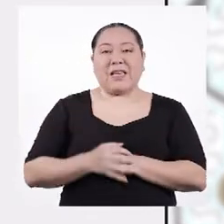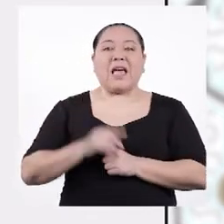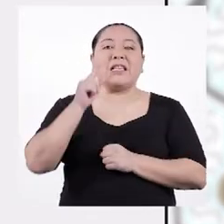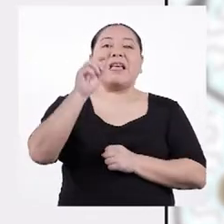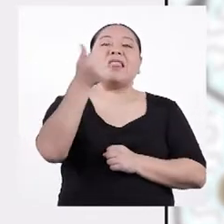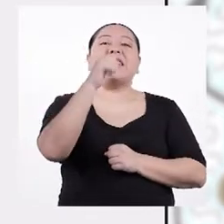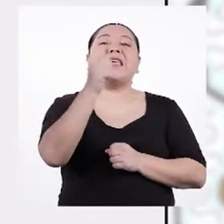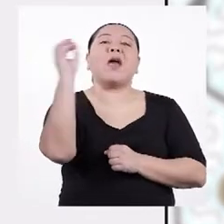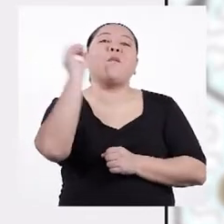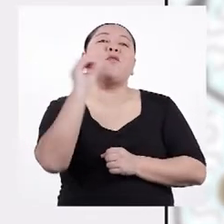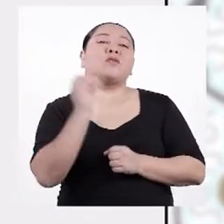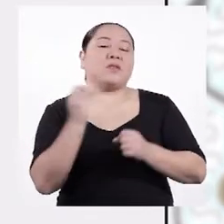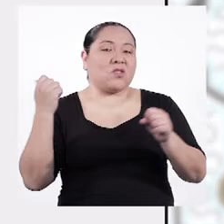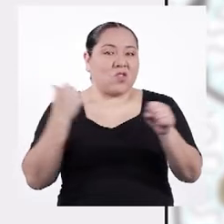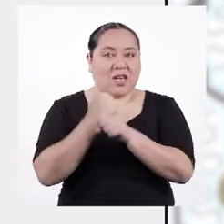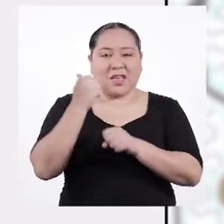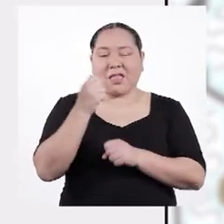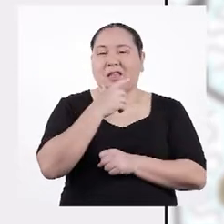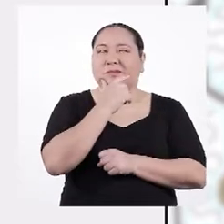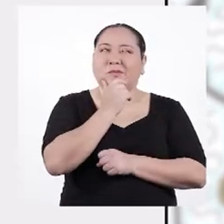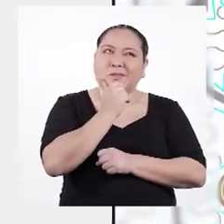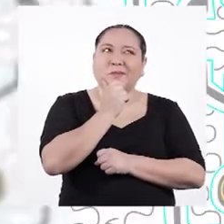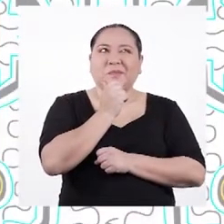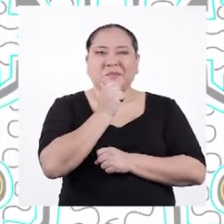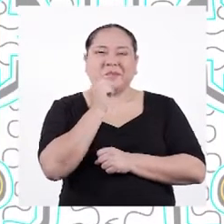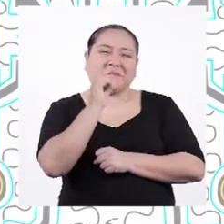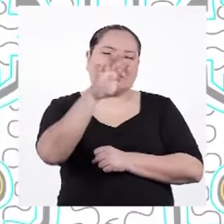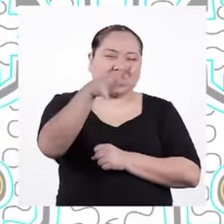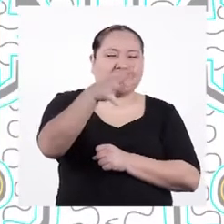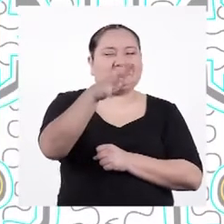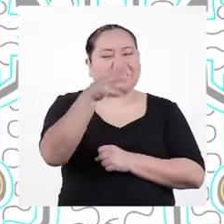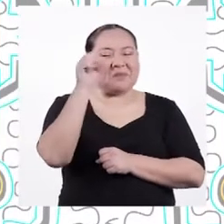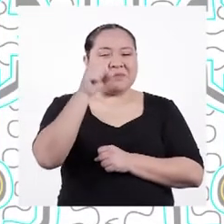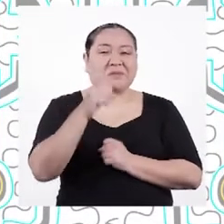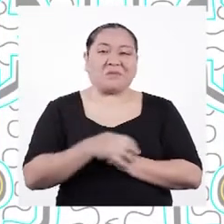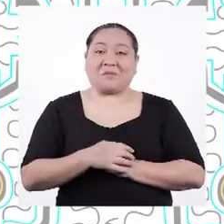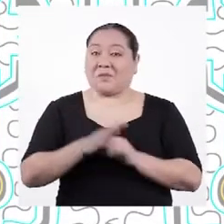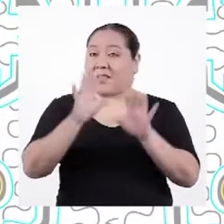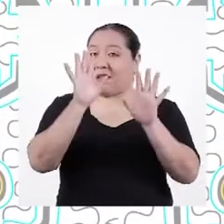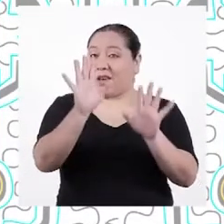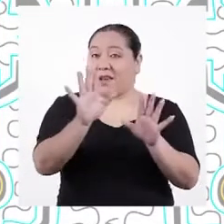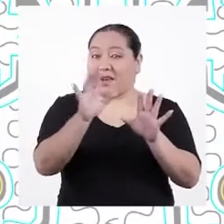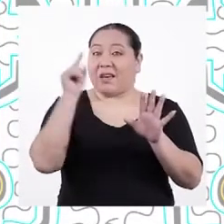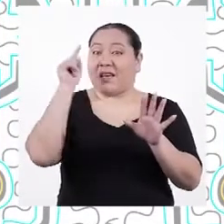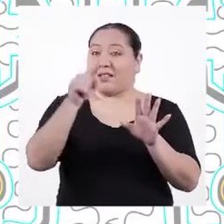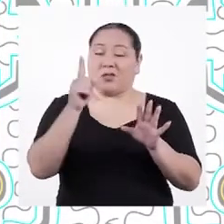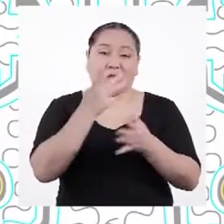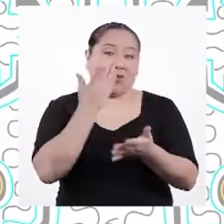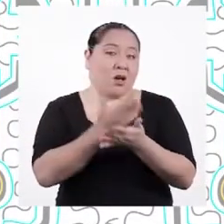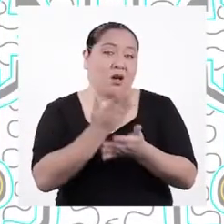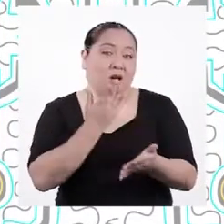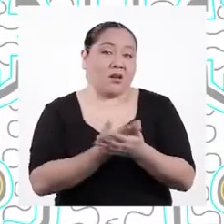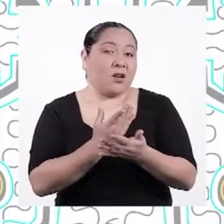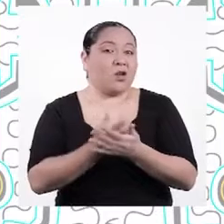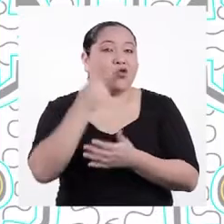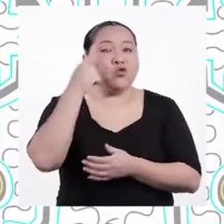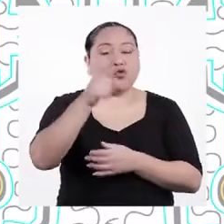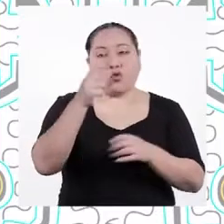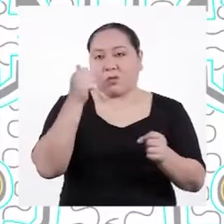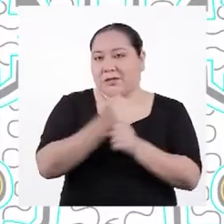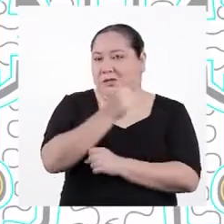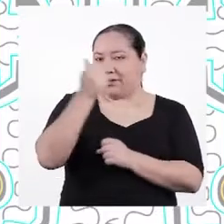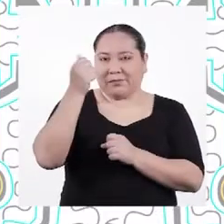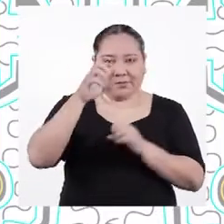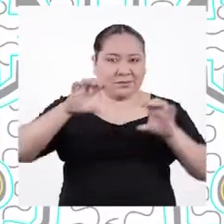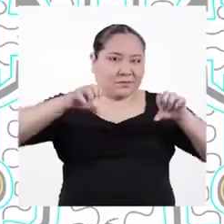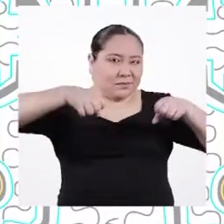10%. Bueno, algo es algo. Pero ojo que eso no te garantiza que vayas a ganar la bicicleta. La